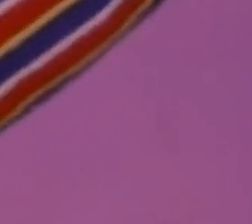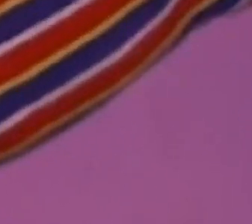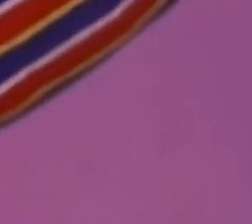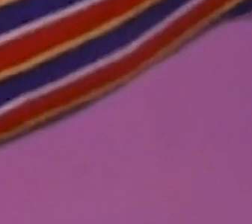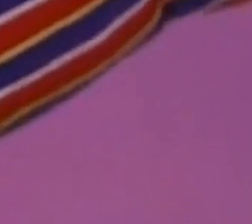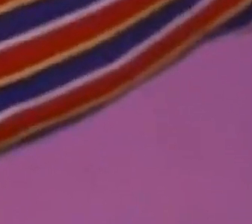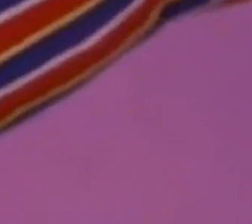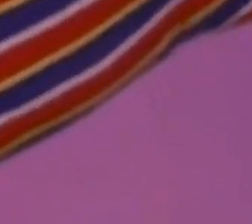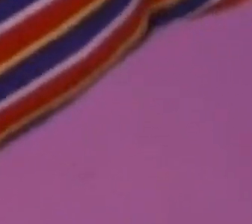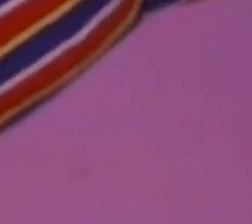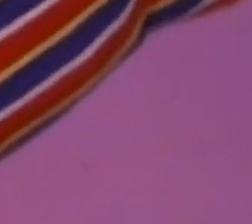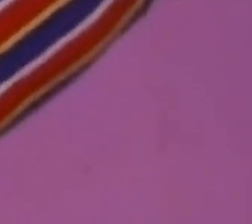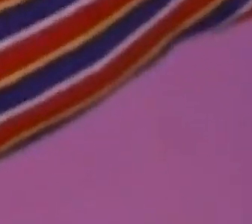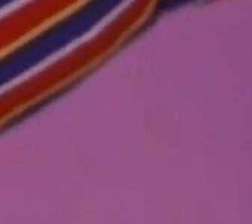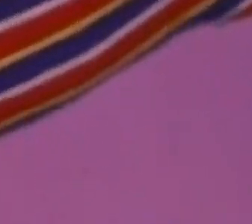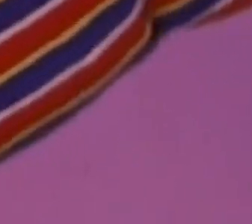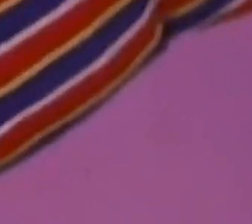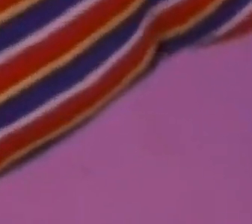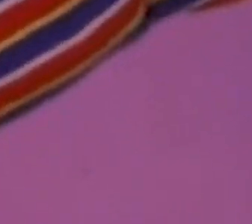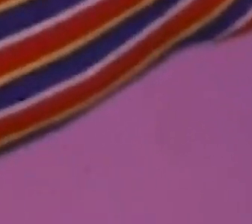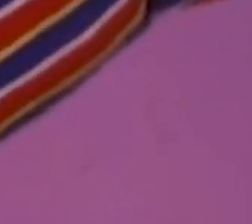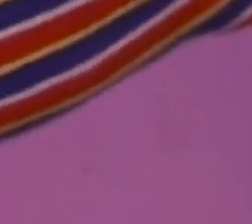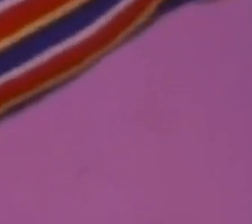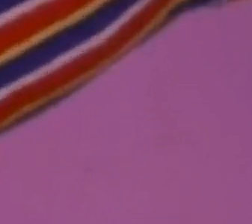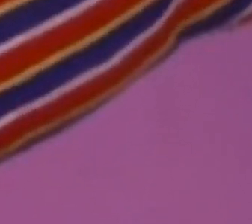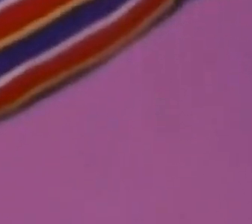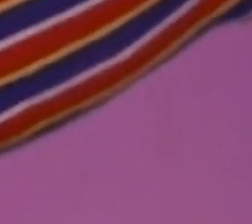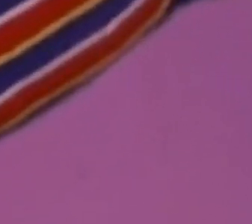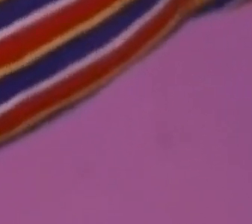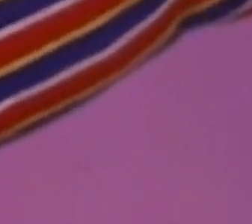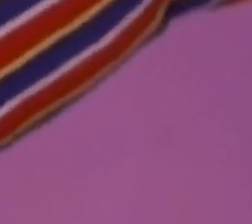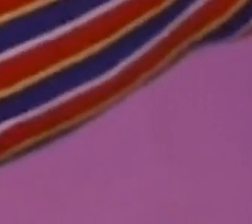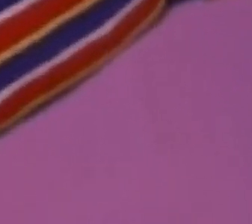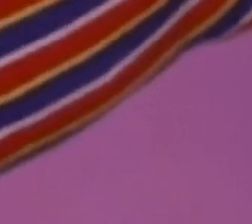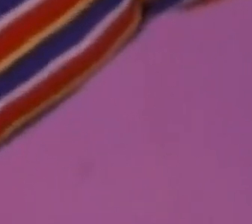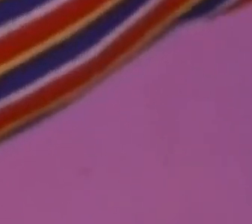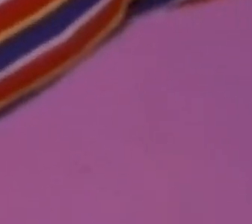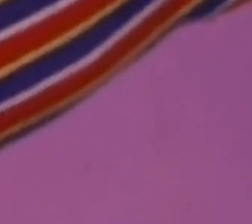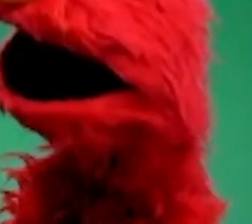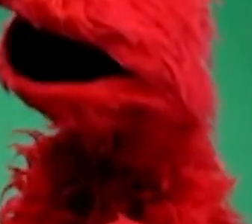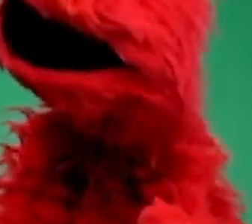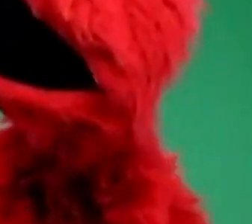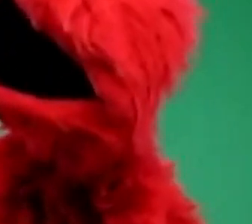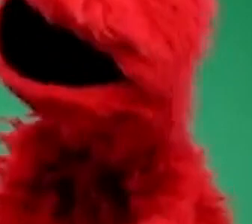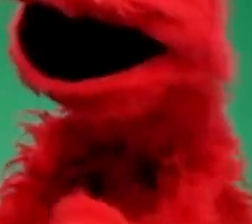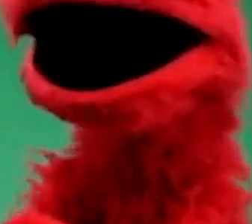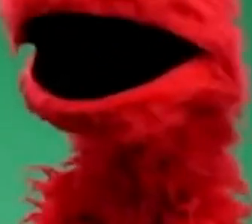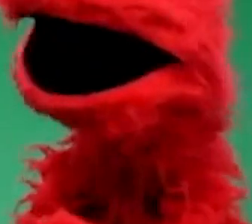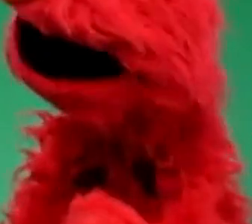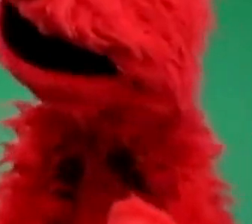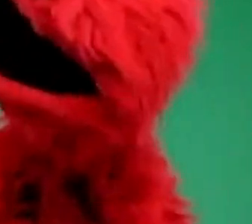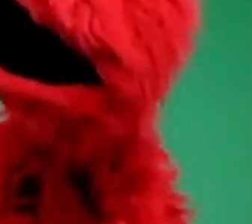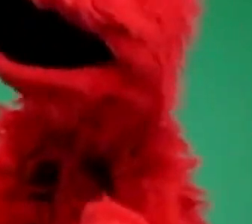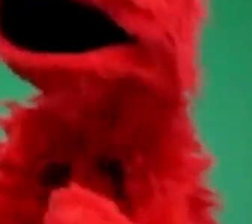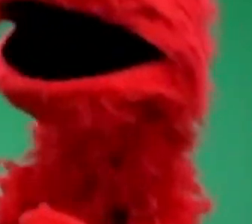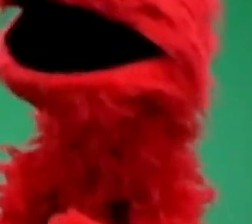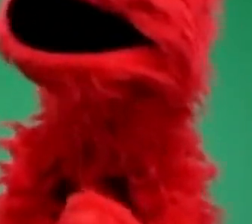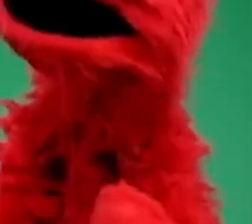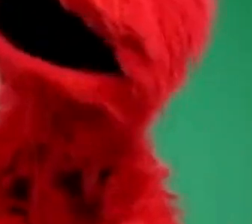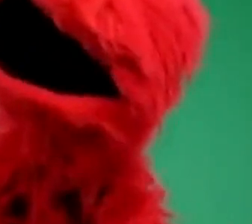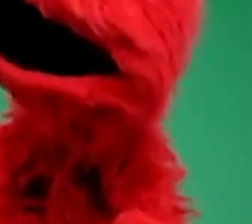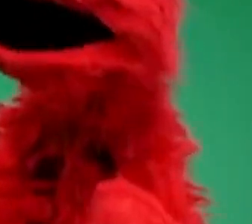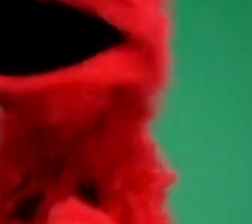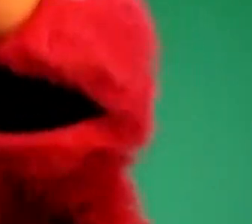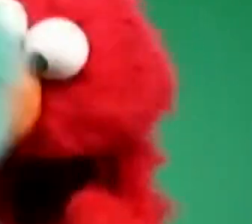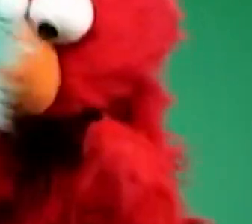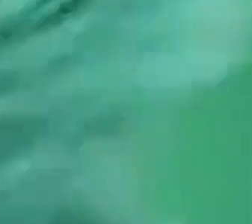pancita. Inténtenlo, toquen arriba y soben su pancita en un círculo así. Si estás feliz, tú